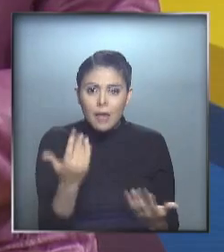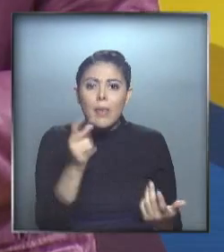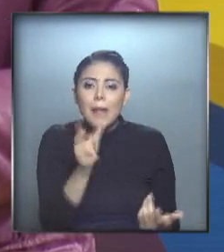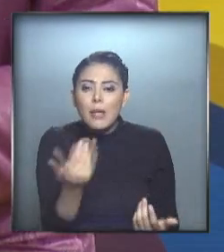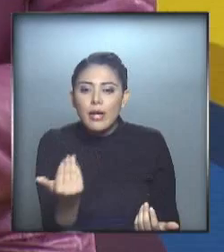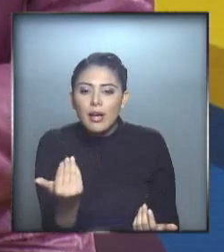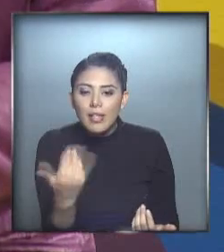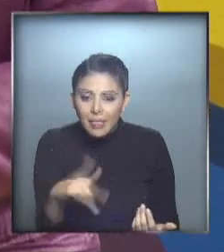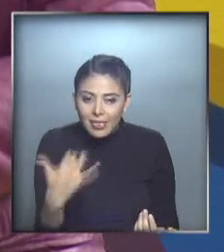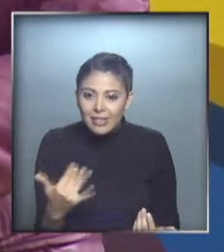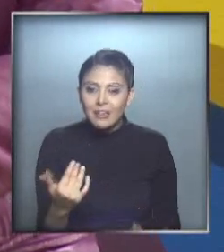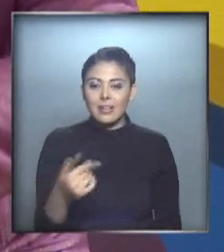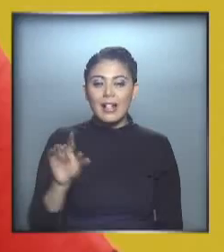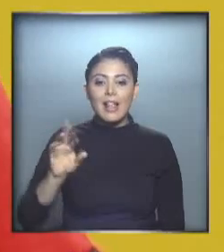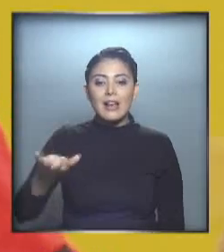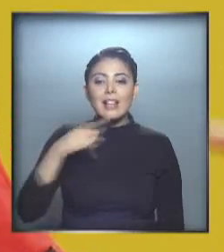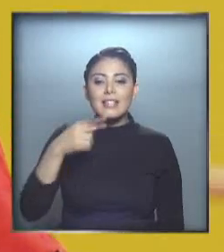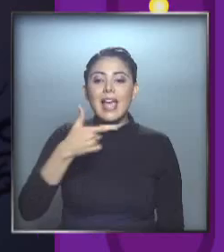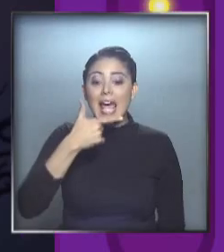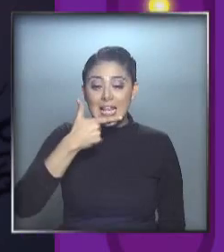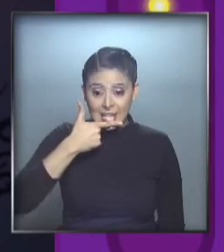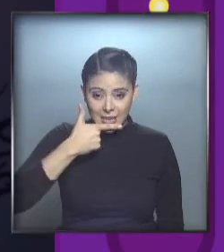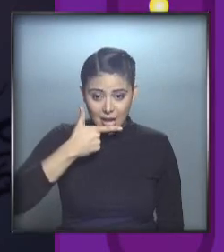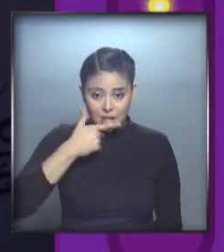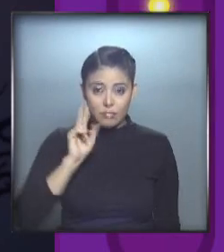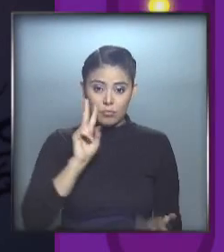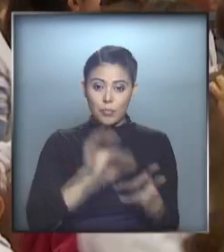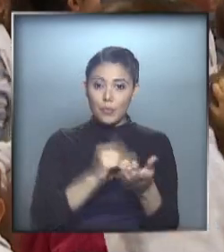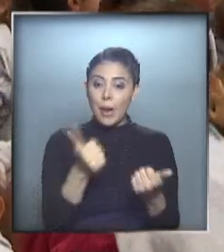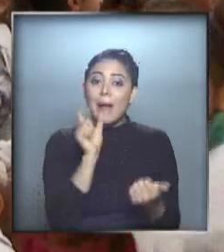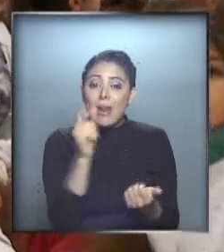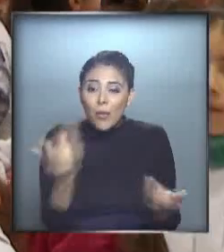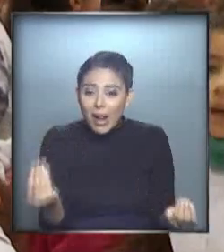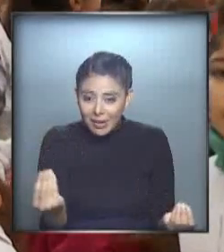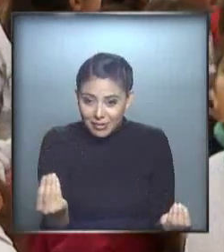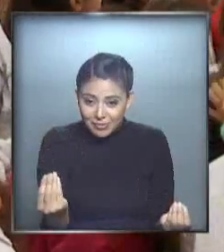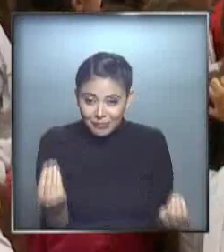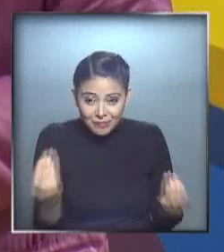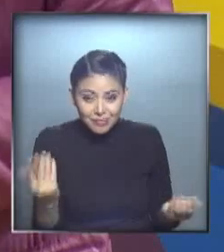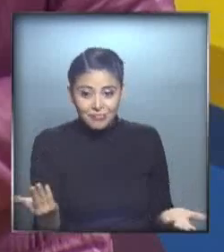¡Arriesguen! La S. S. ¿Qué palabra es?